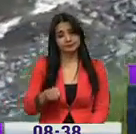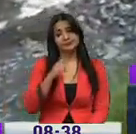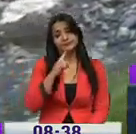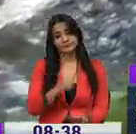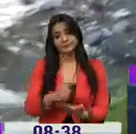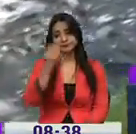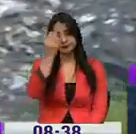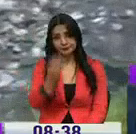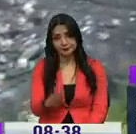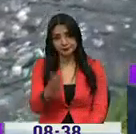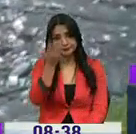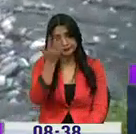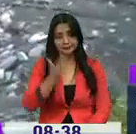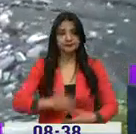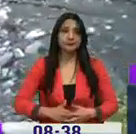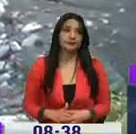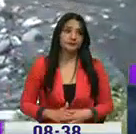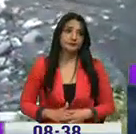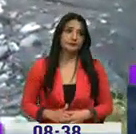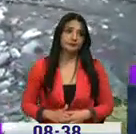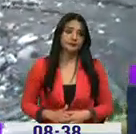días.